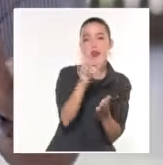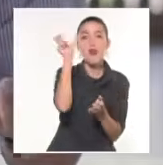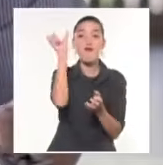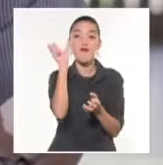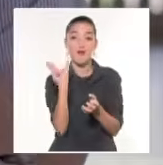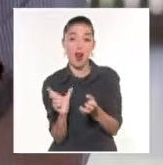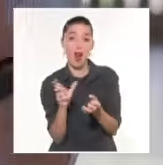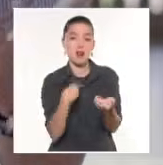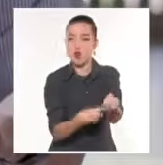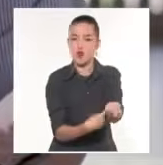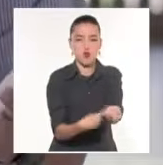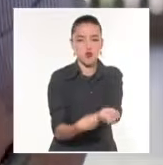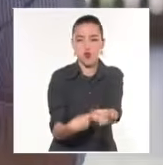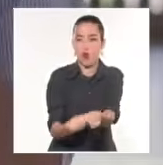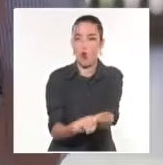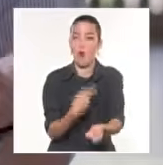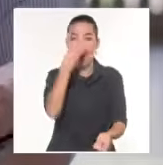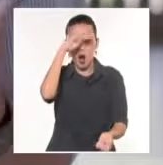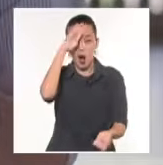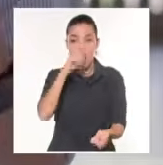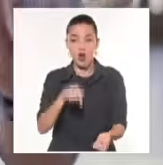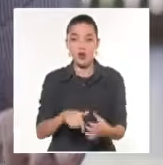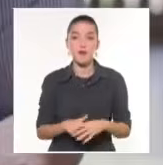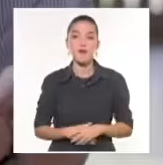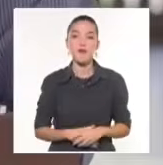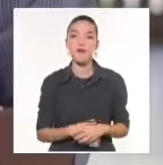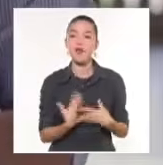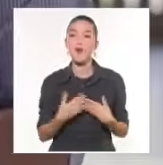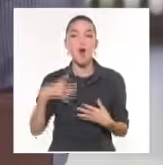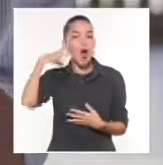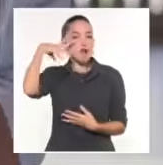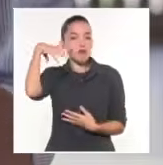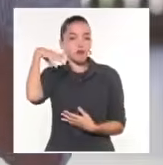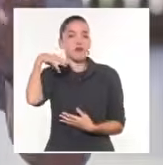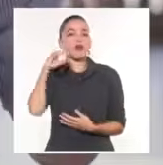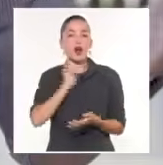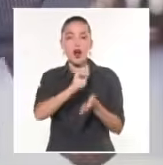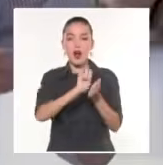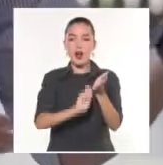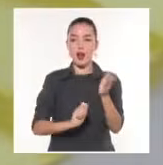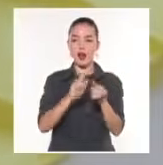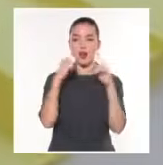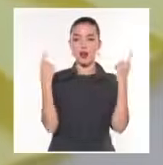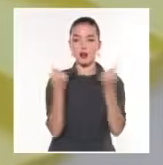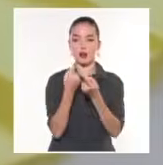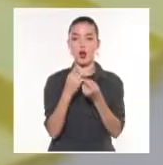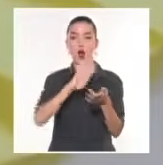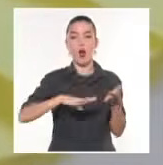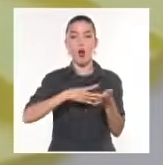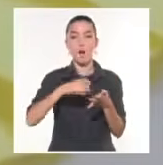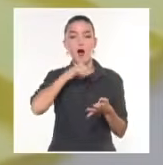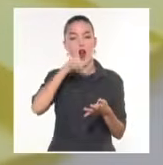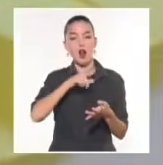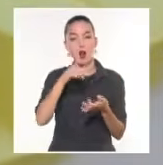tipos de expresiones más comunes que se usan y que de esta manera pueda entender y escribir mejor que un modelo de lenguaje general. El